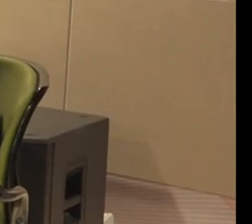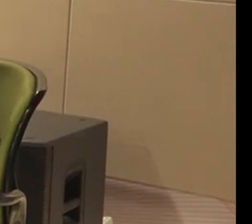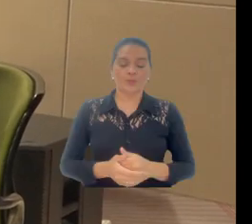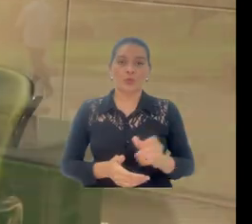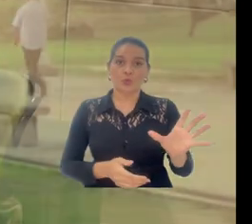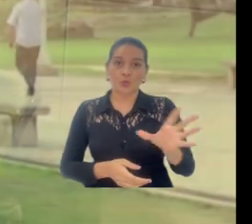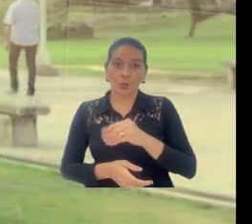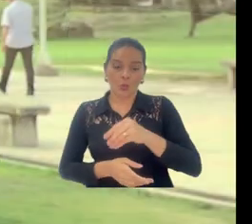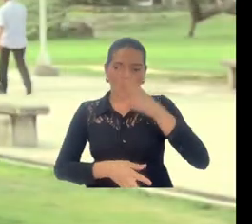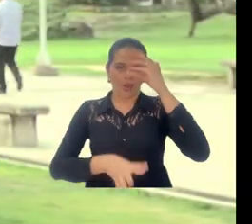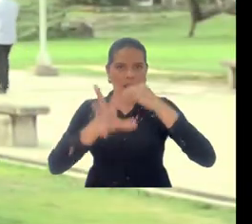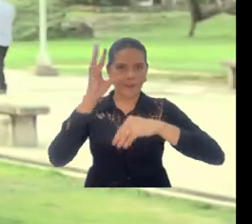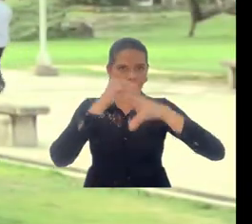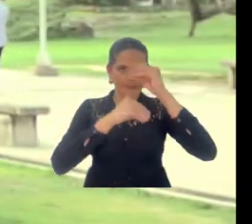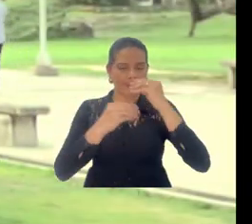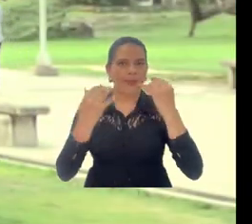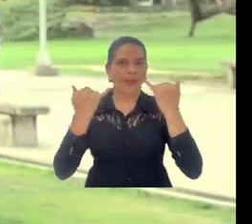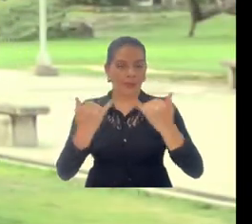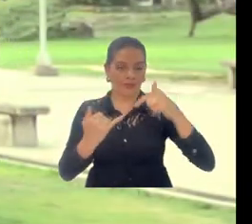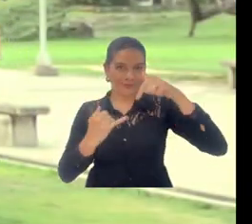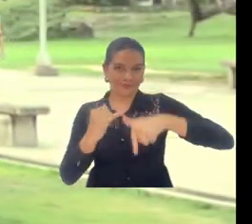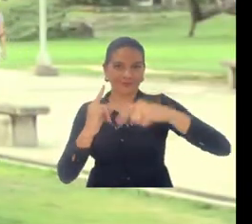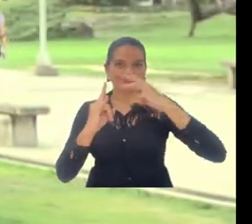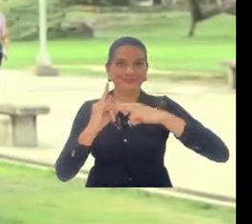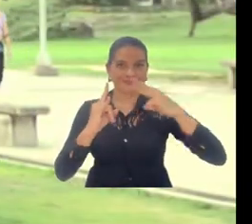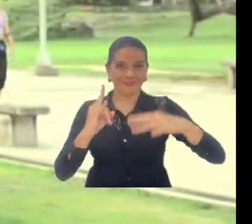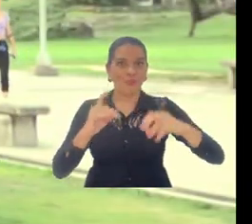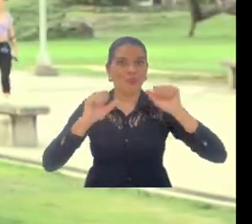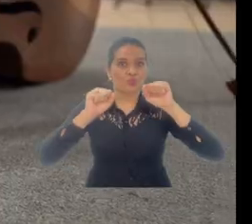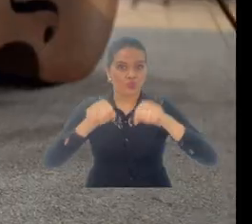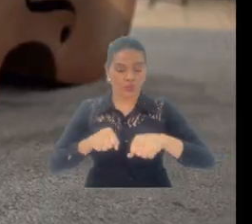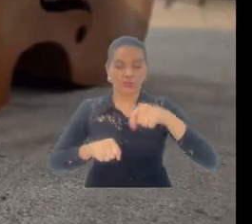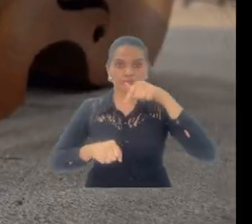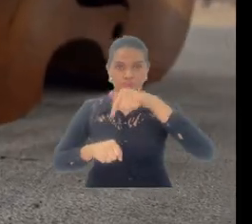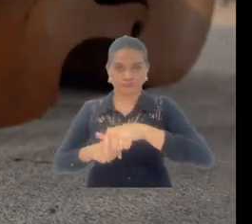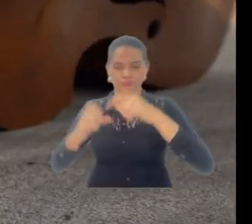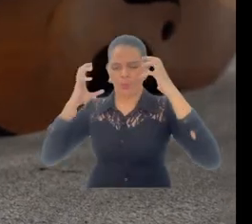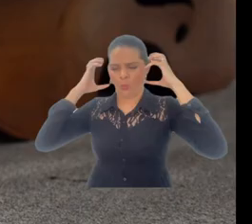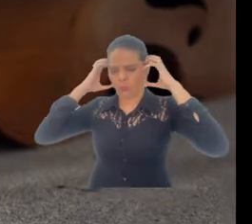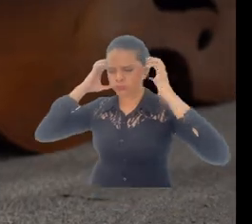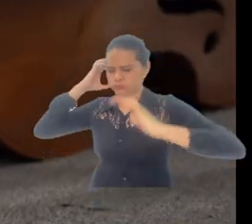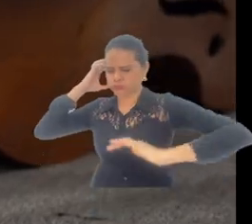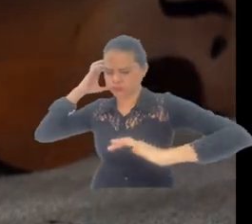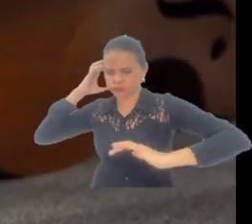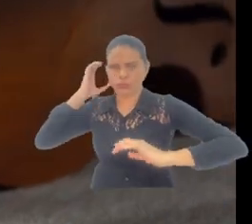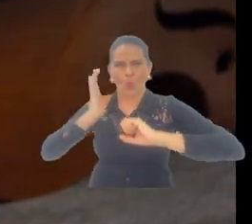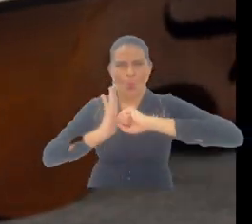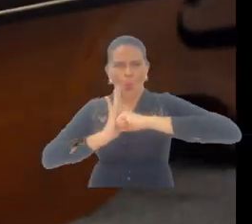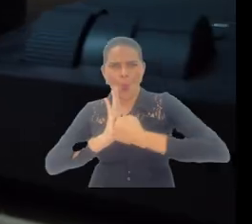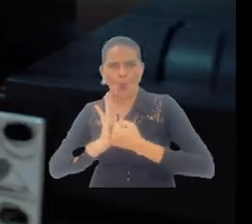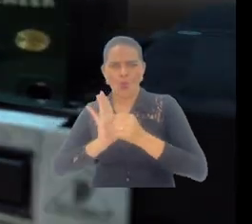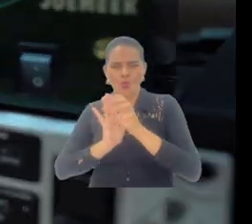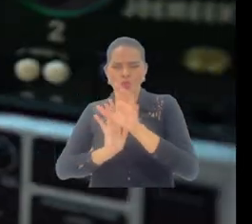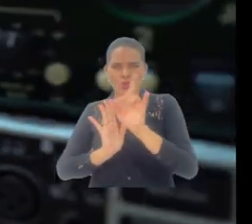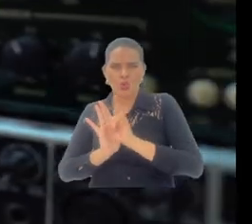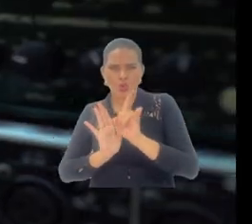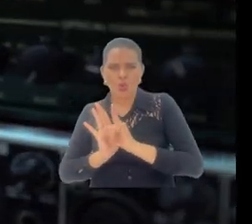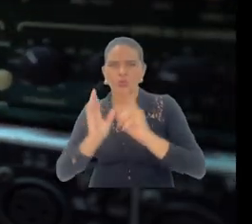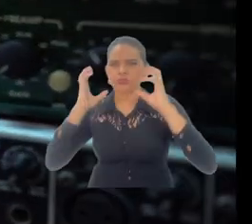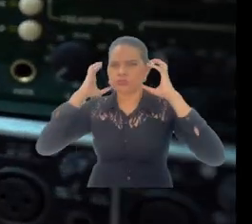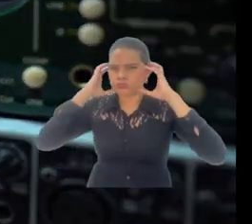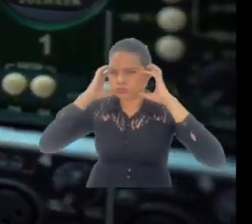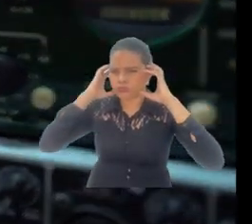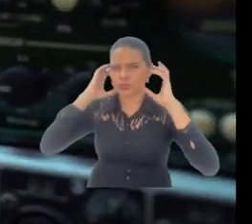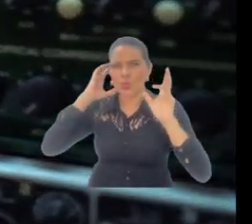Lo que estamos aprendiendo hoy en día en la Universidad de Magdalena puede llevarse al estudio de grabación, poder hacer registros de audio,